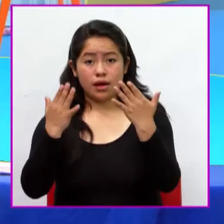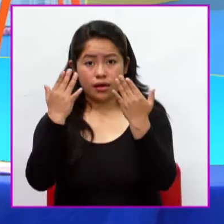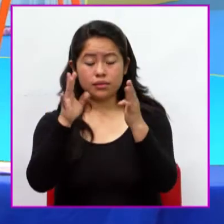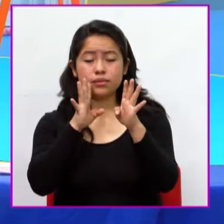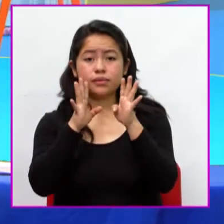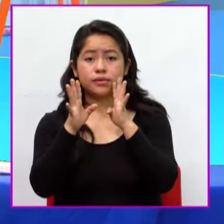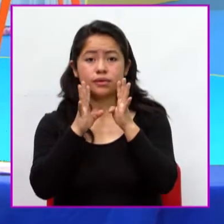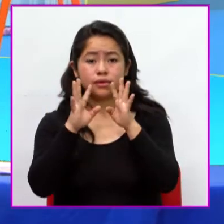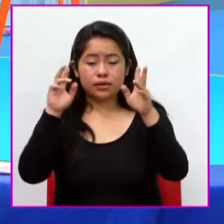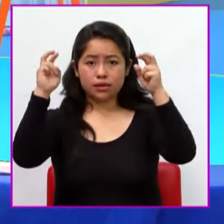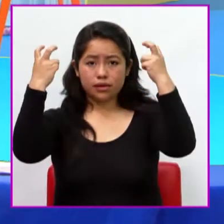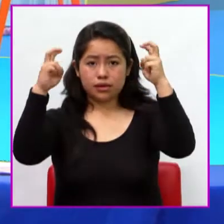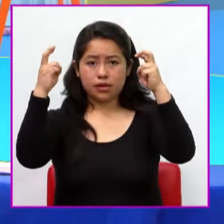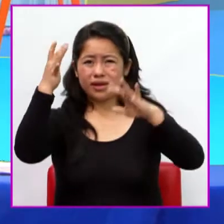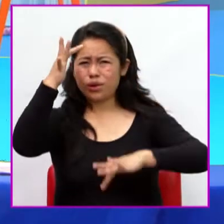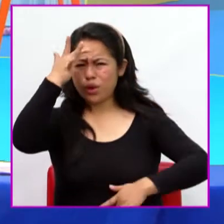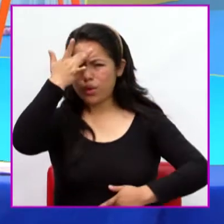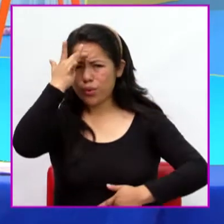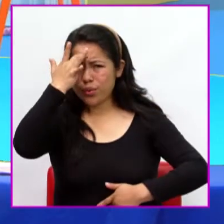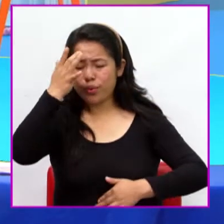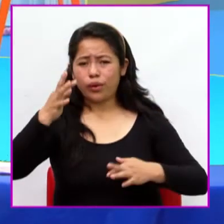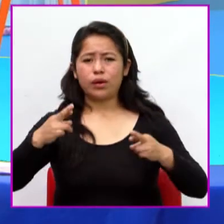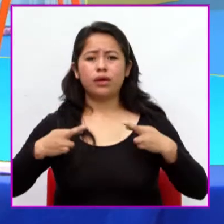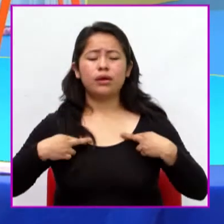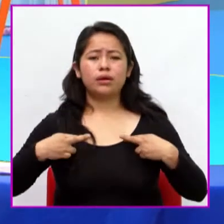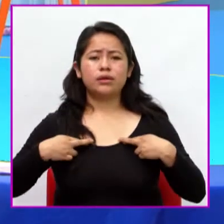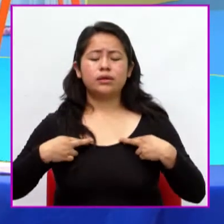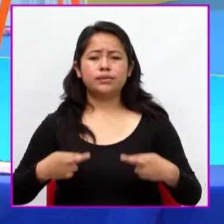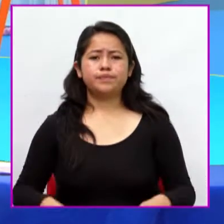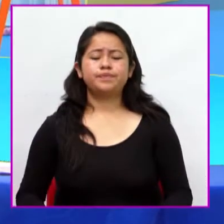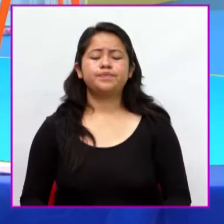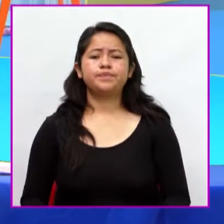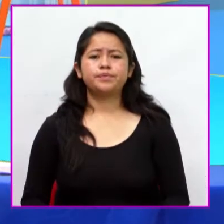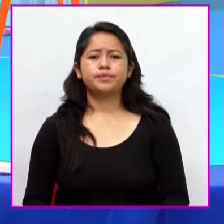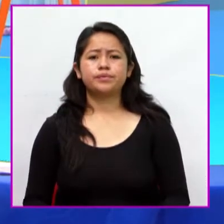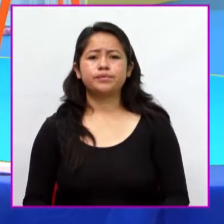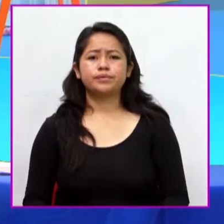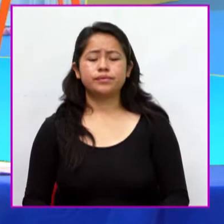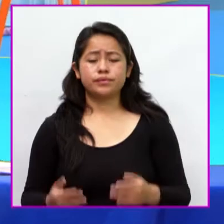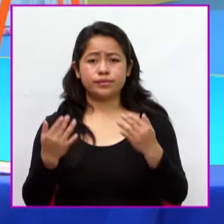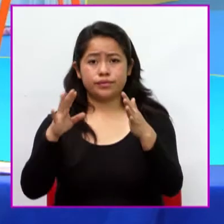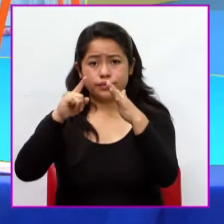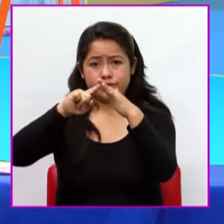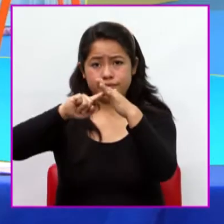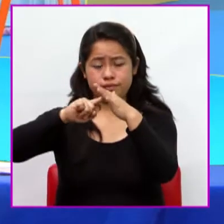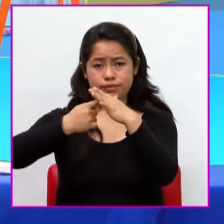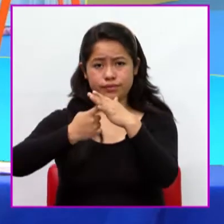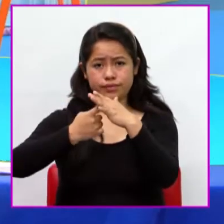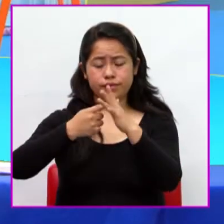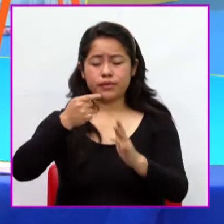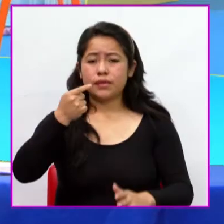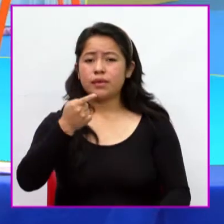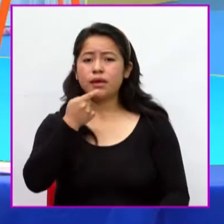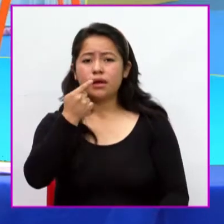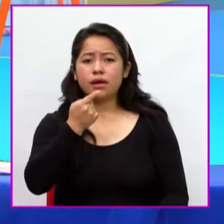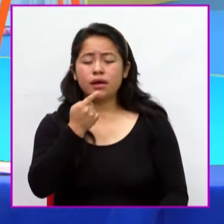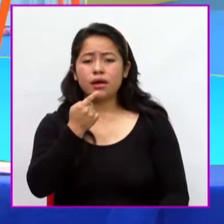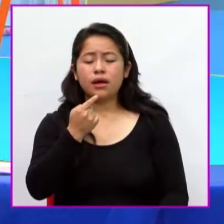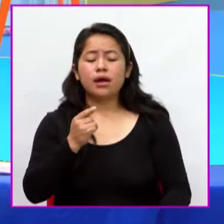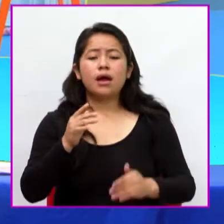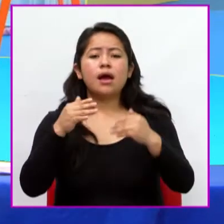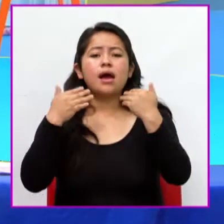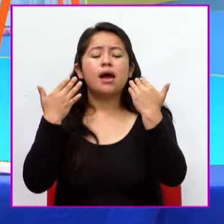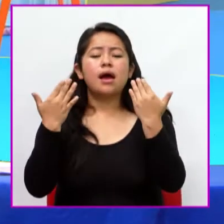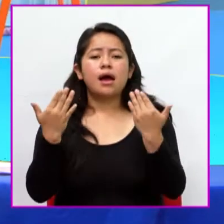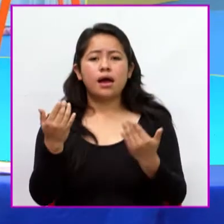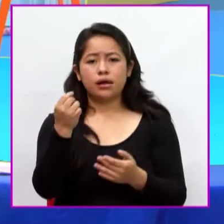es las patologías de la respiración, para lo cual iniciaré mencionando que existen dos